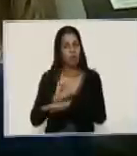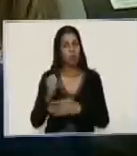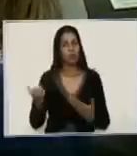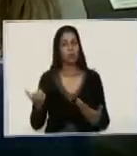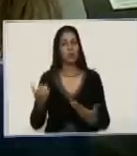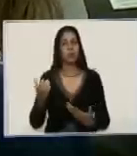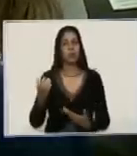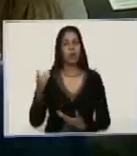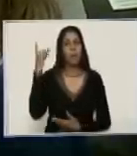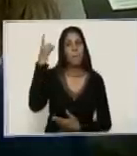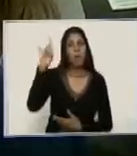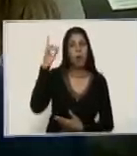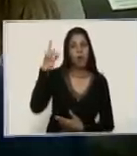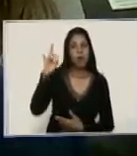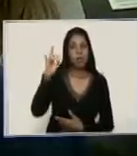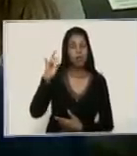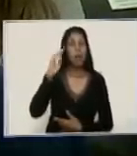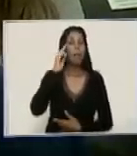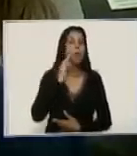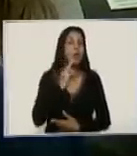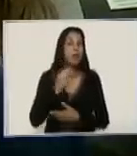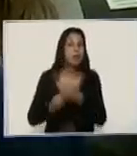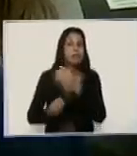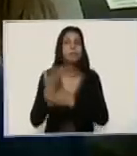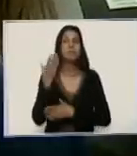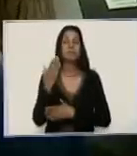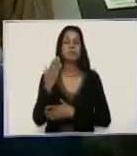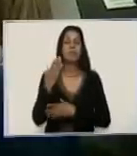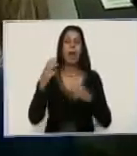Bolivia, creada por el padre libertador, Panamá.